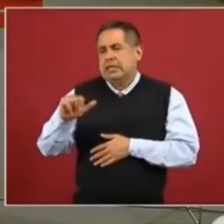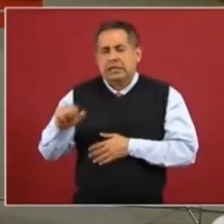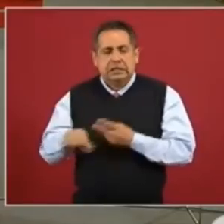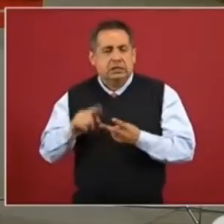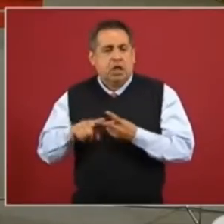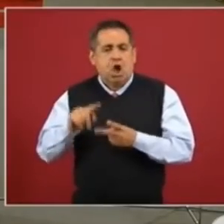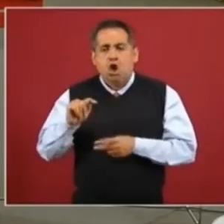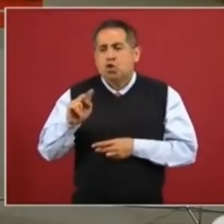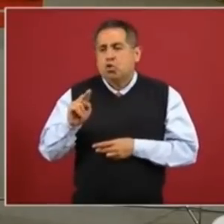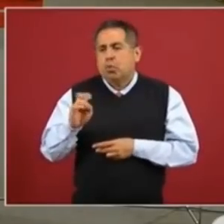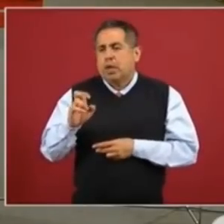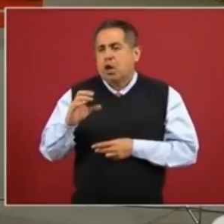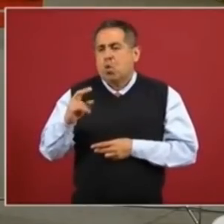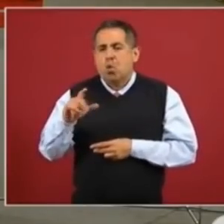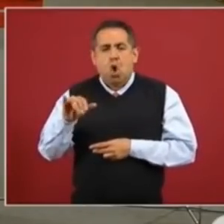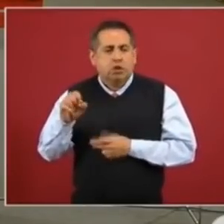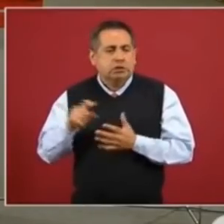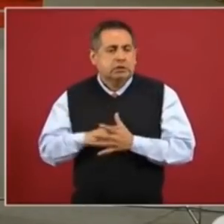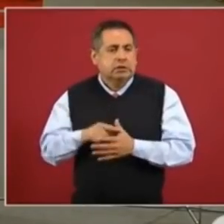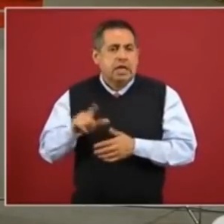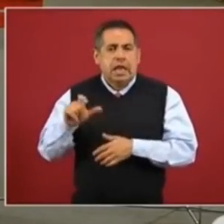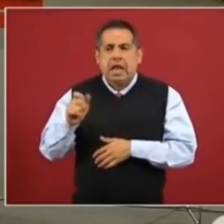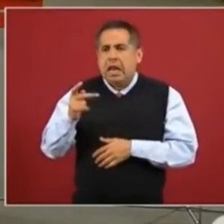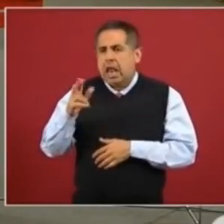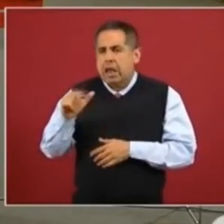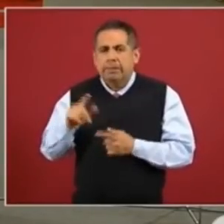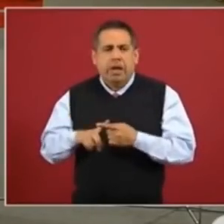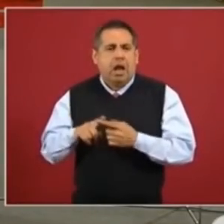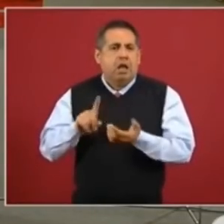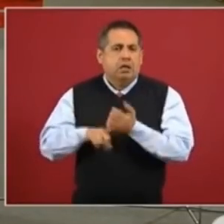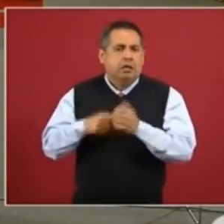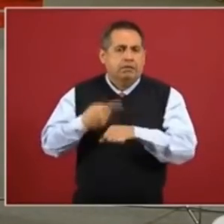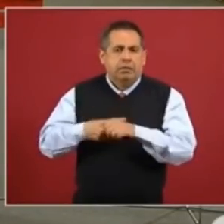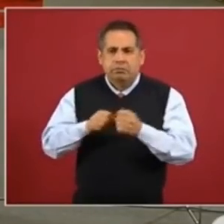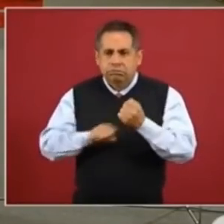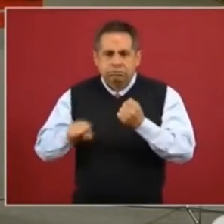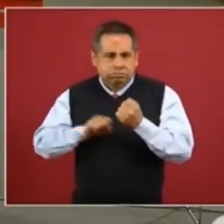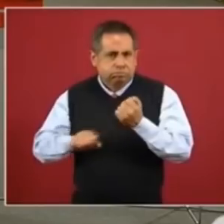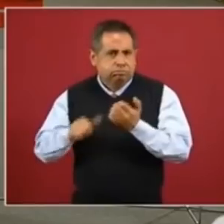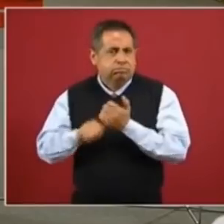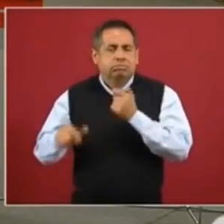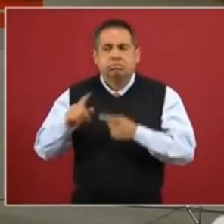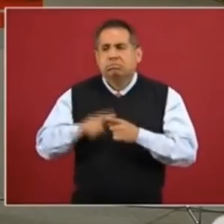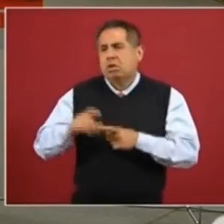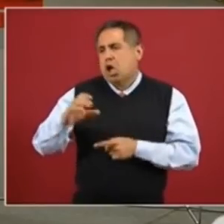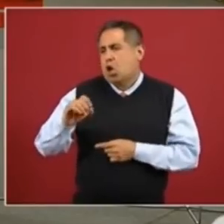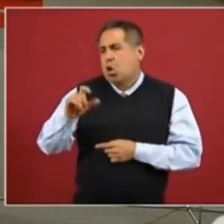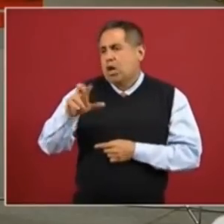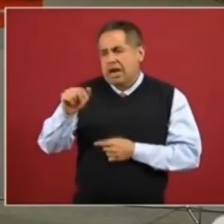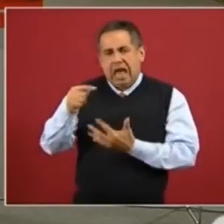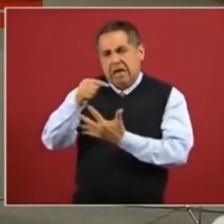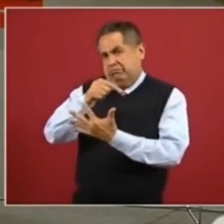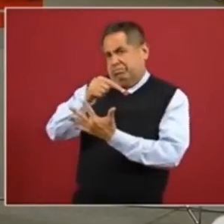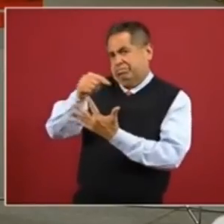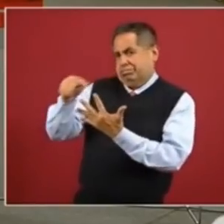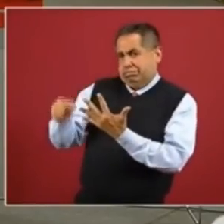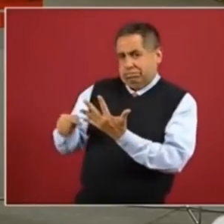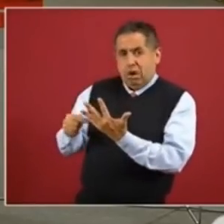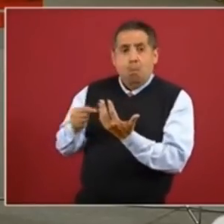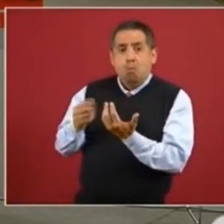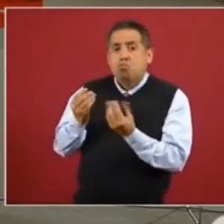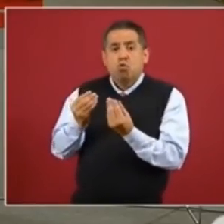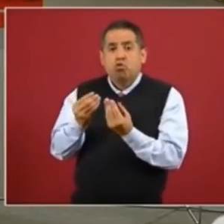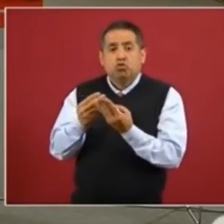congénita, tuberculosis, lepra, enfermedades diarreicas, cólera. Entonces, es una dirección muy